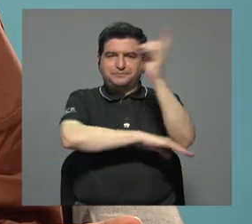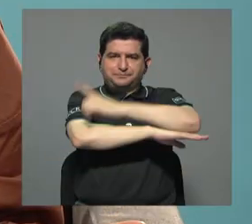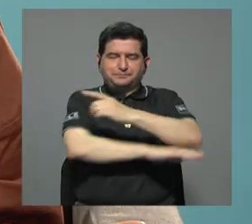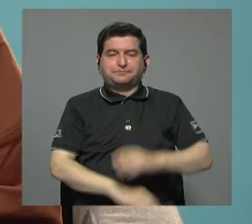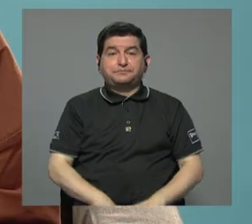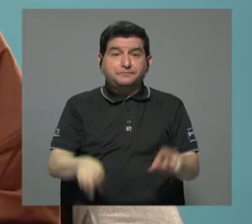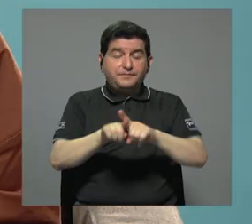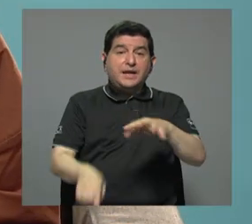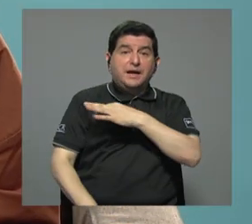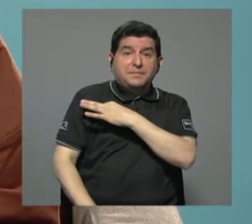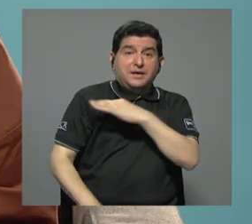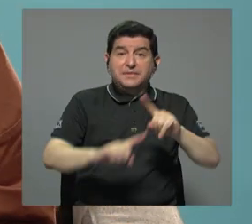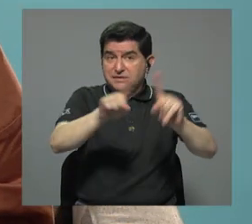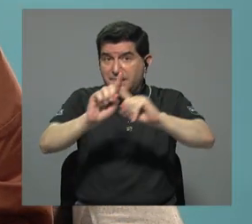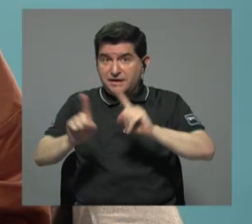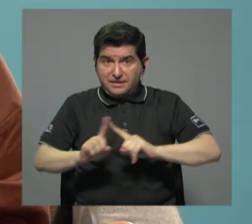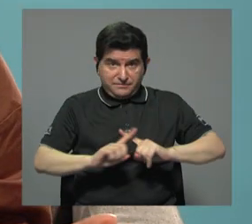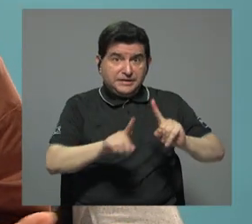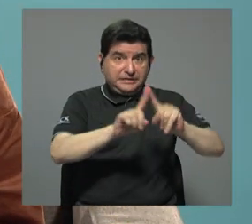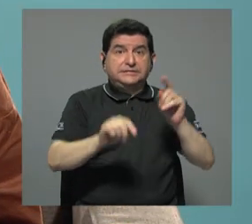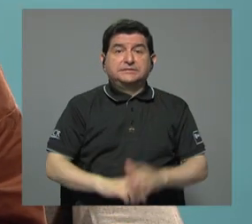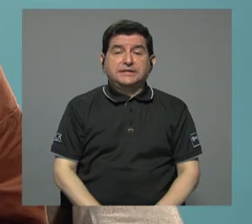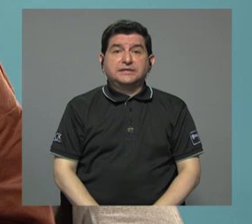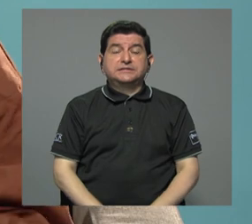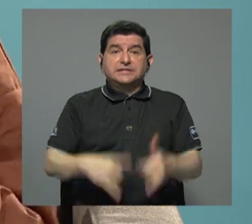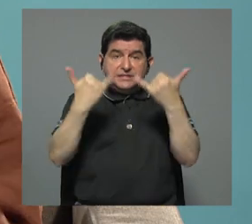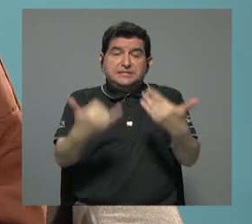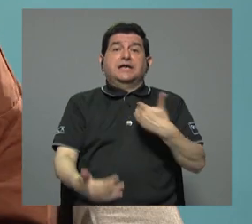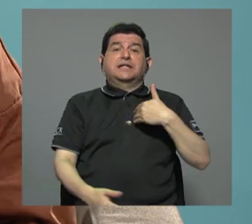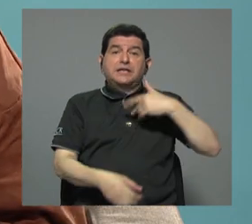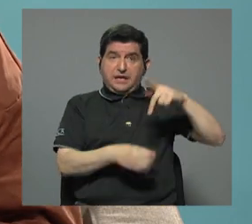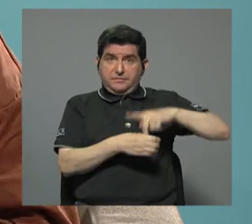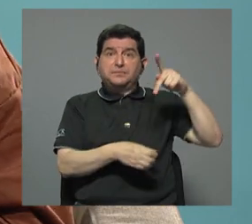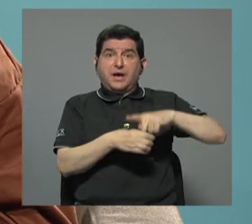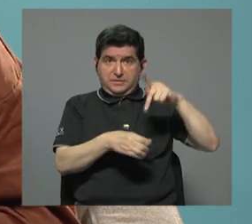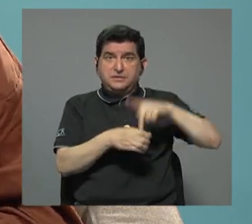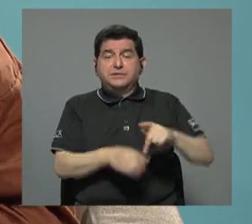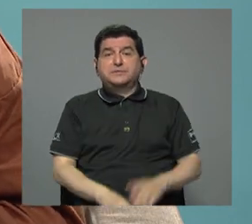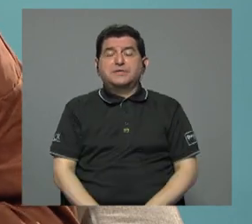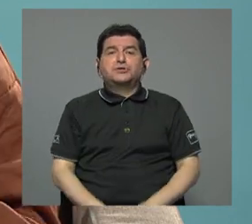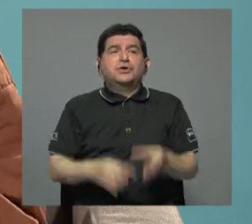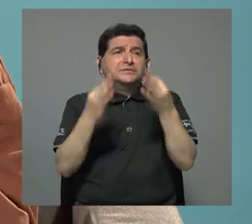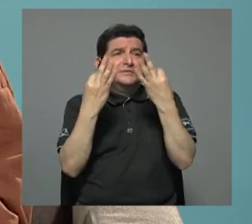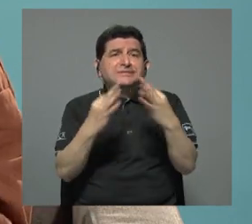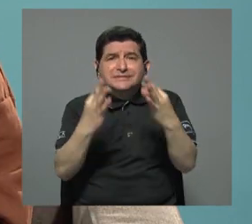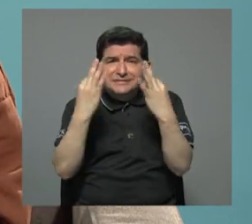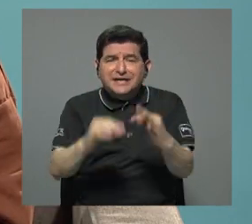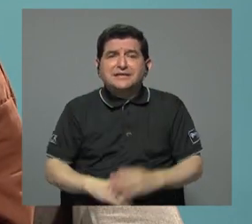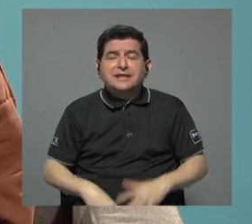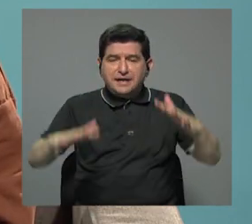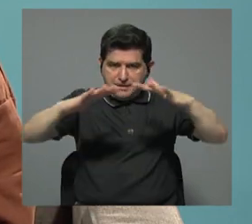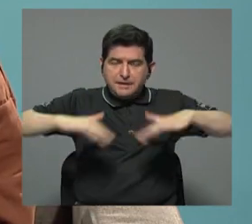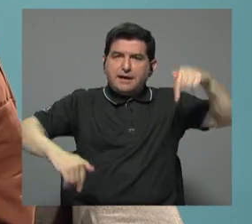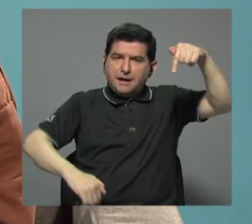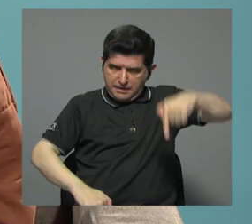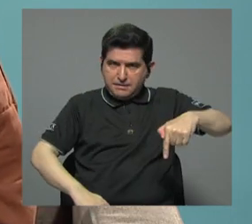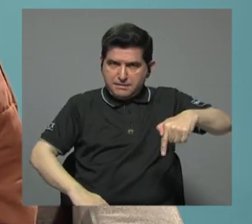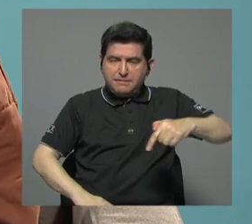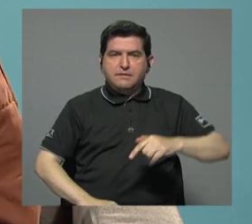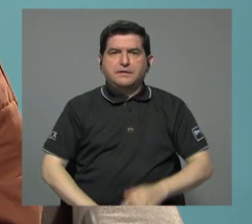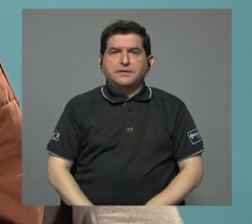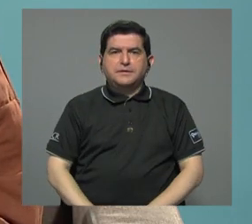además hemos invitado a varias xunta es decir hemos tenido ya participación y estamos velando porque en este espacio